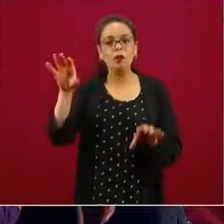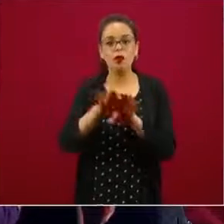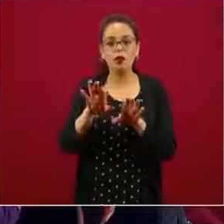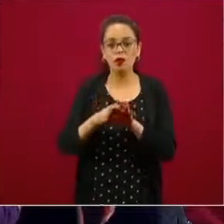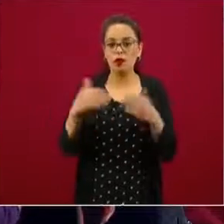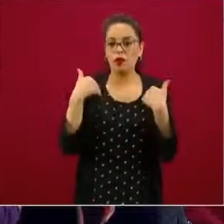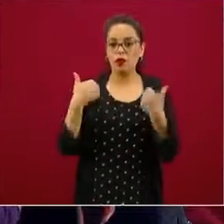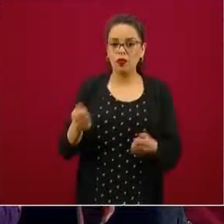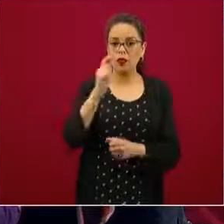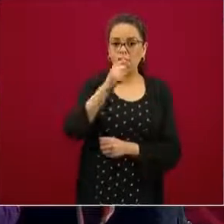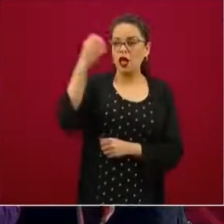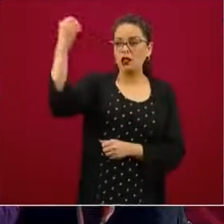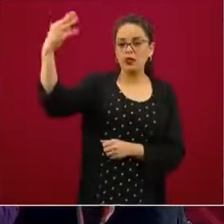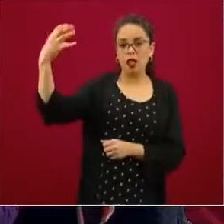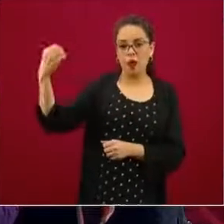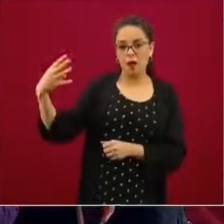última.